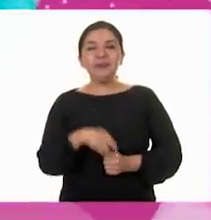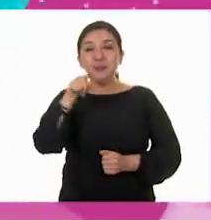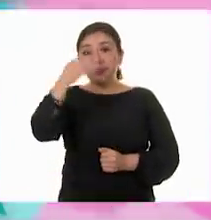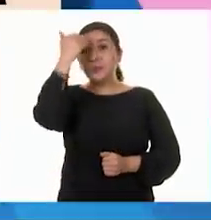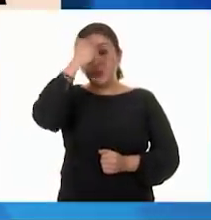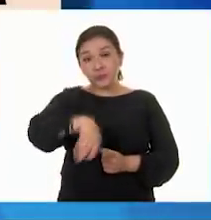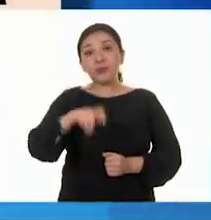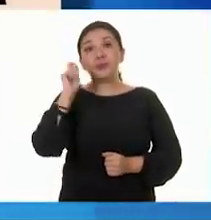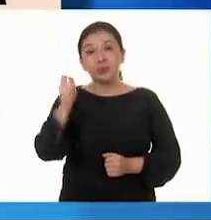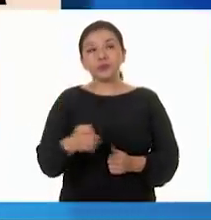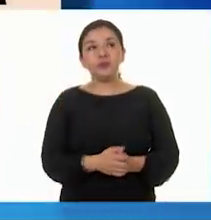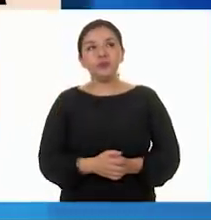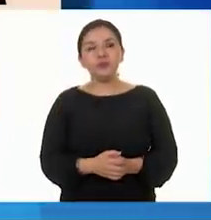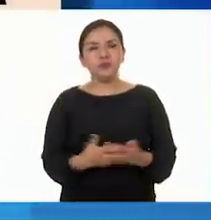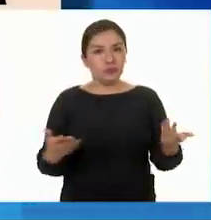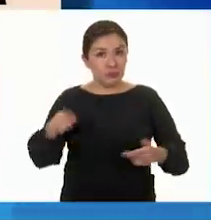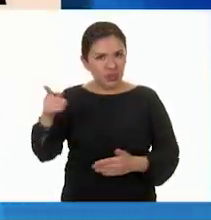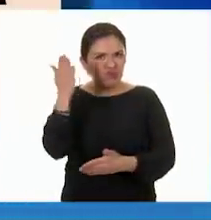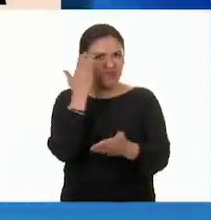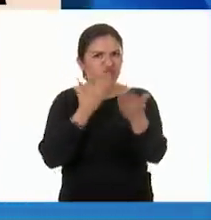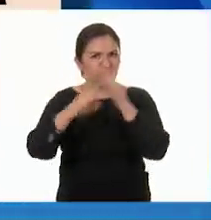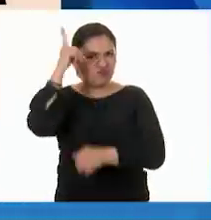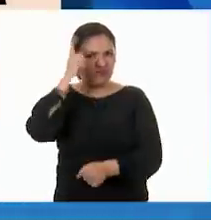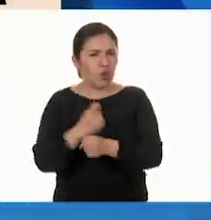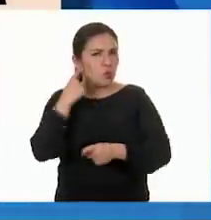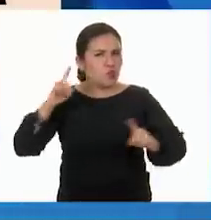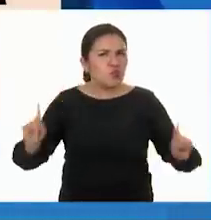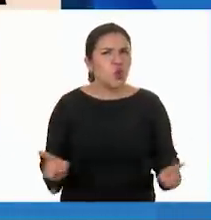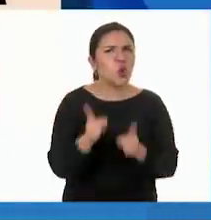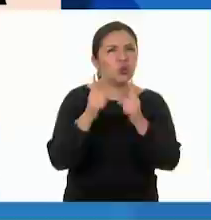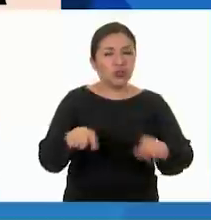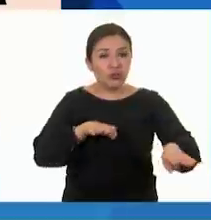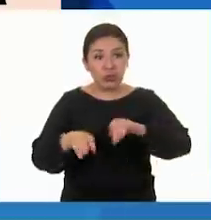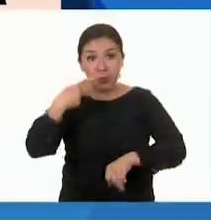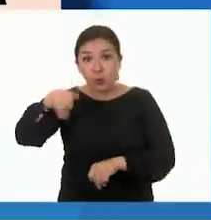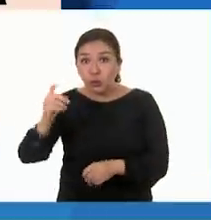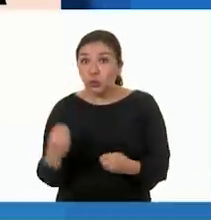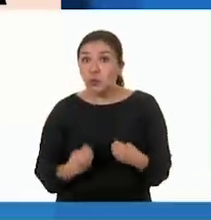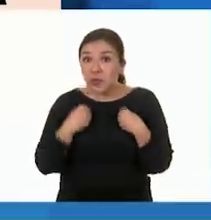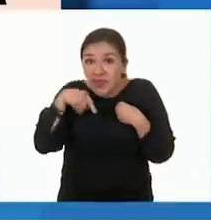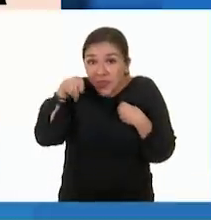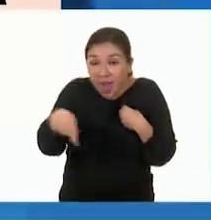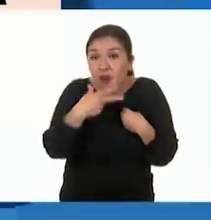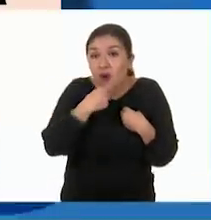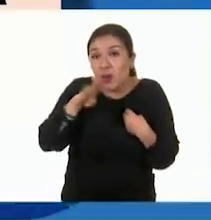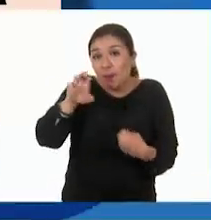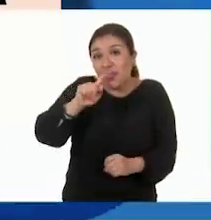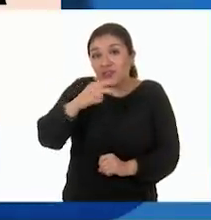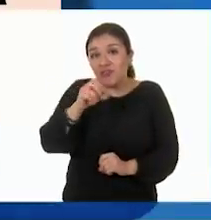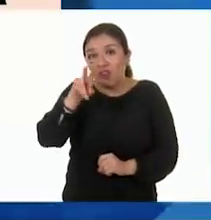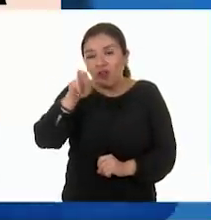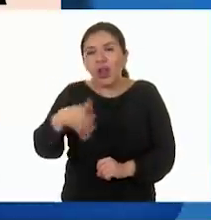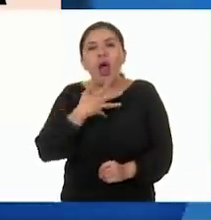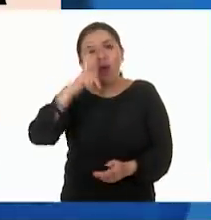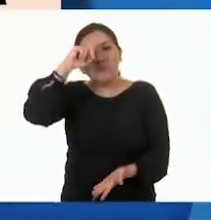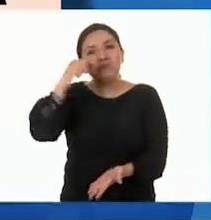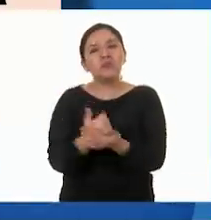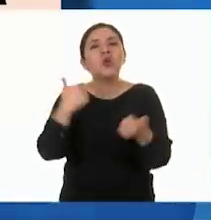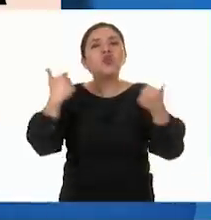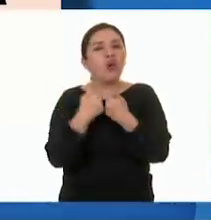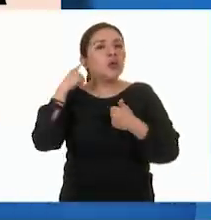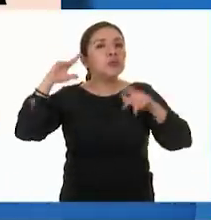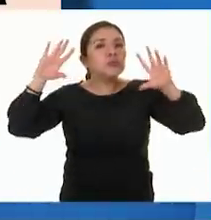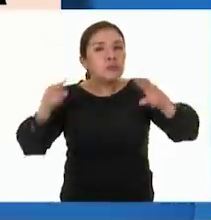que, a pesar de su exitosa carrera musical, la vida del compositor Ludwig van Beethoven estuvo marcada por su